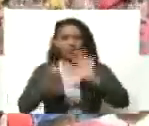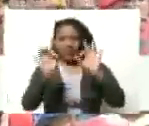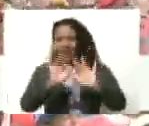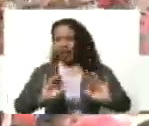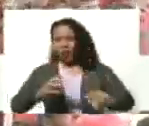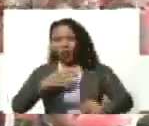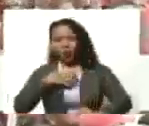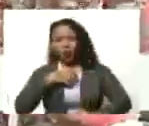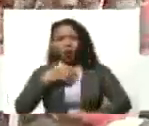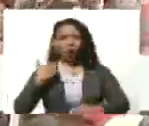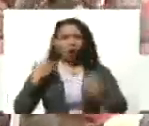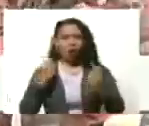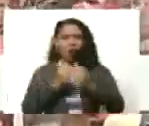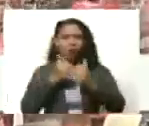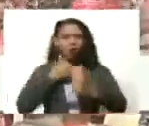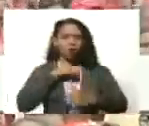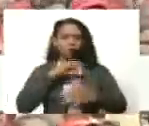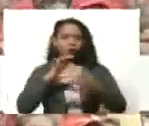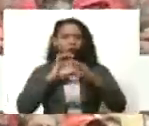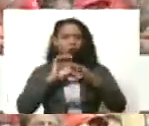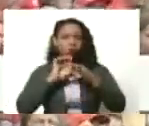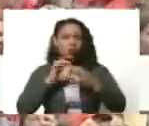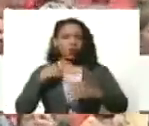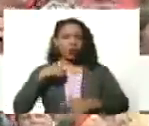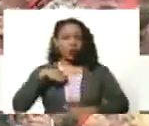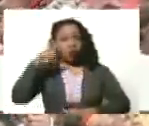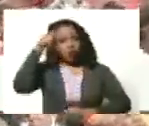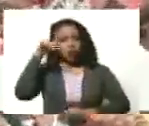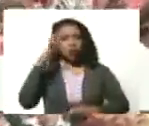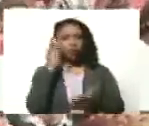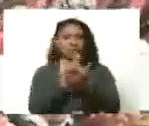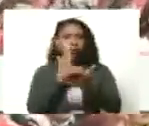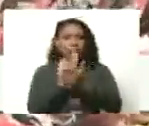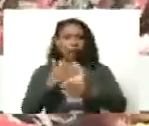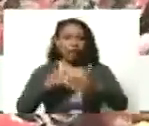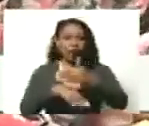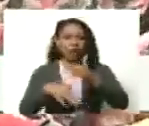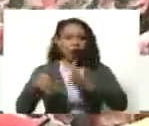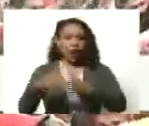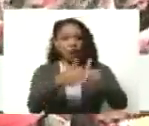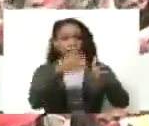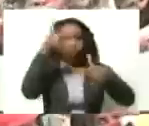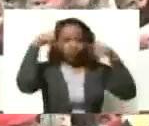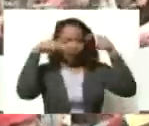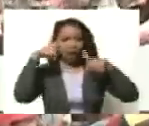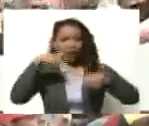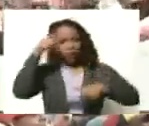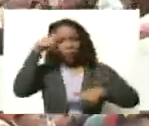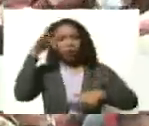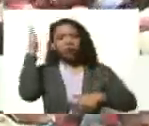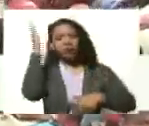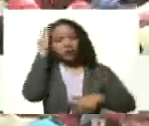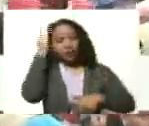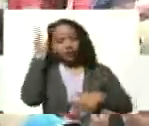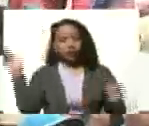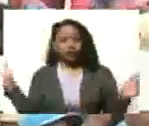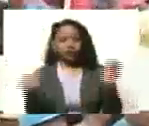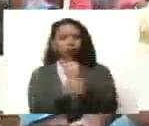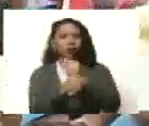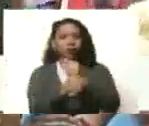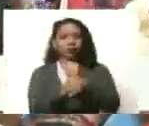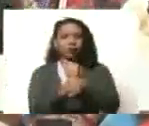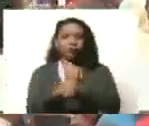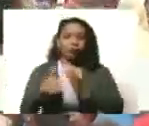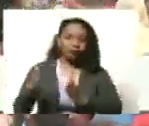con nosotros si estamos unidos, si tenemos al pueblo y siempre vamos por el camino de Chávez. Porque este pueblo sabe que encontramos